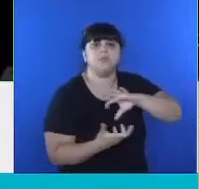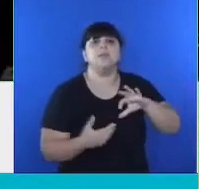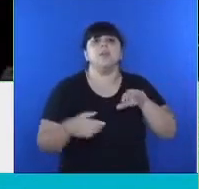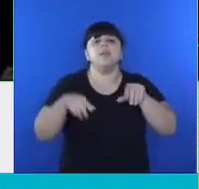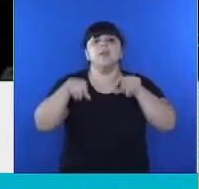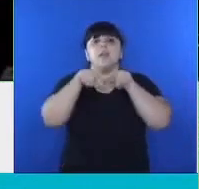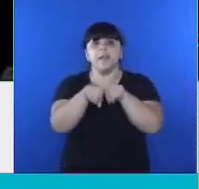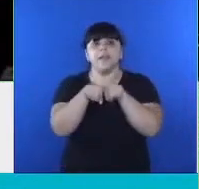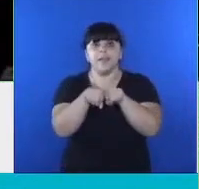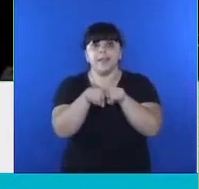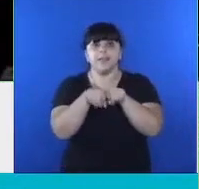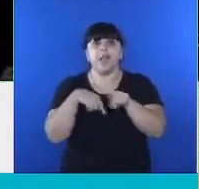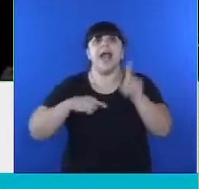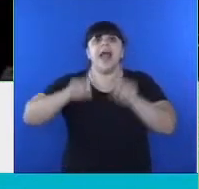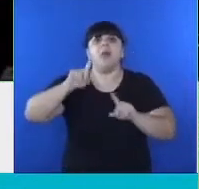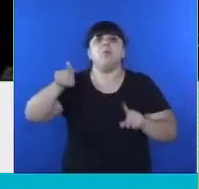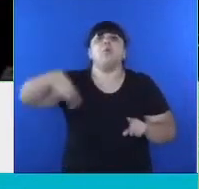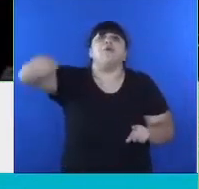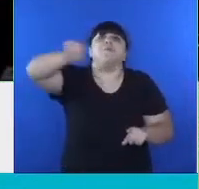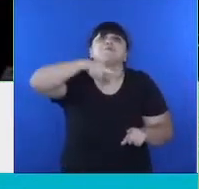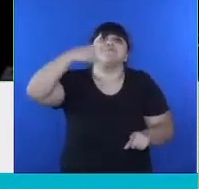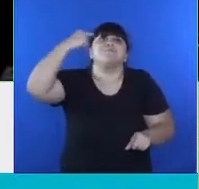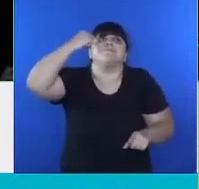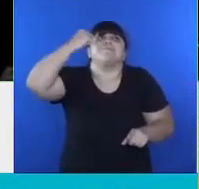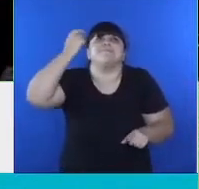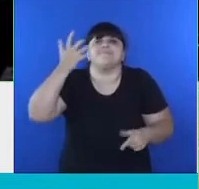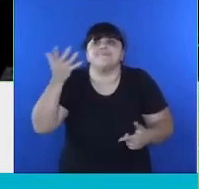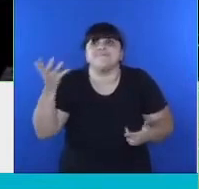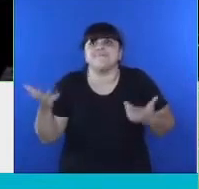algunos puede preocuparles más